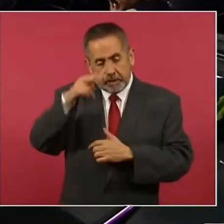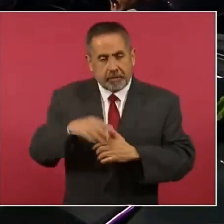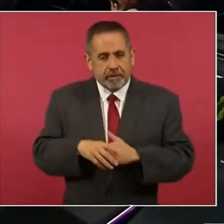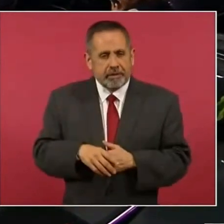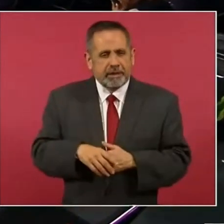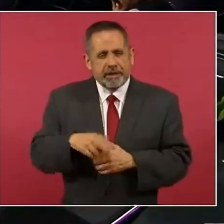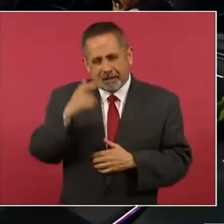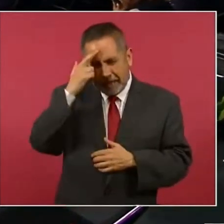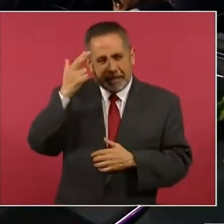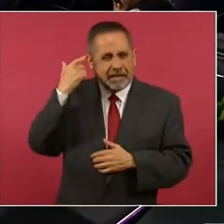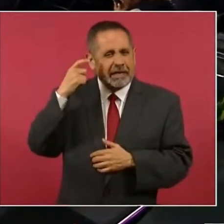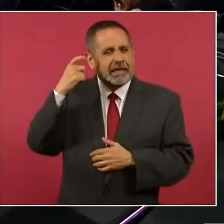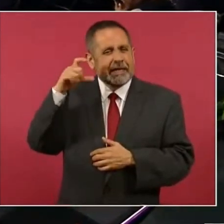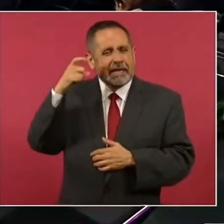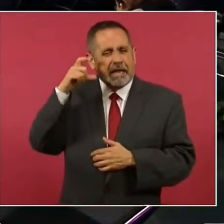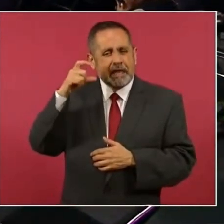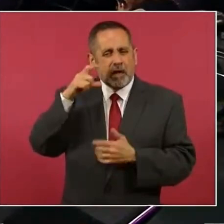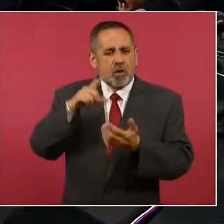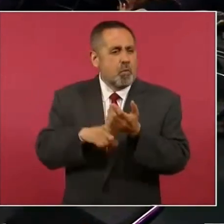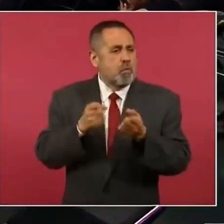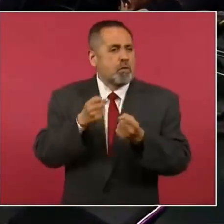Querétaro lleno de agentes